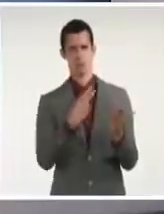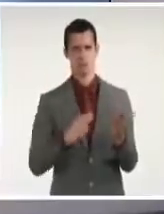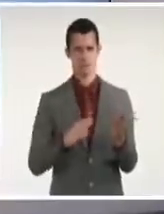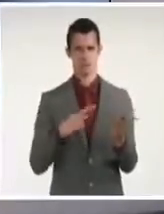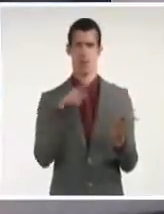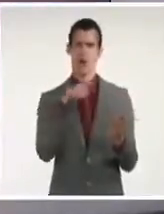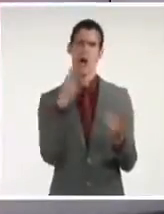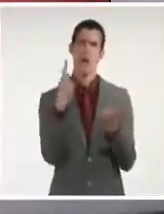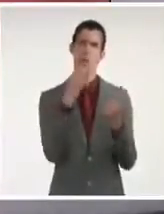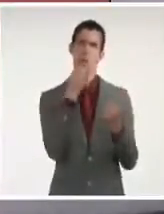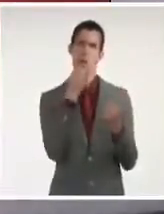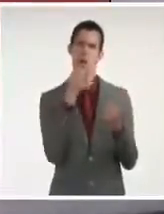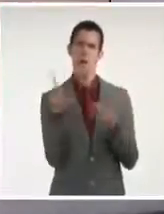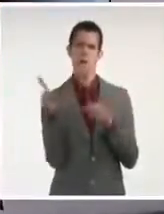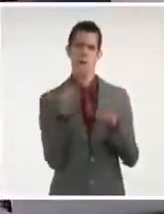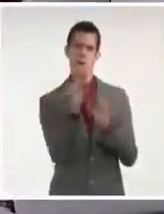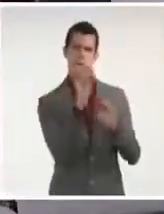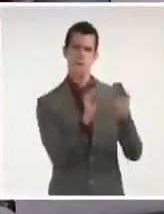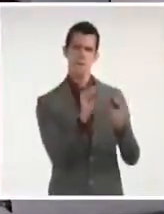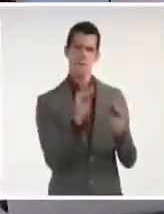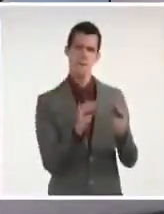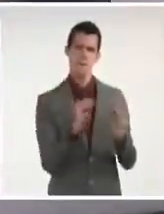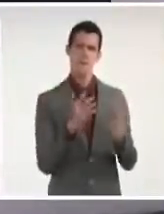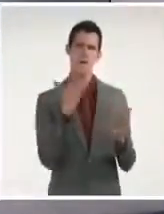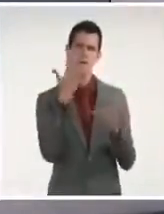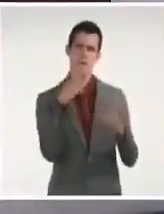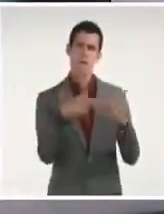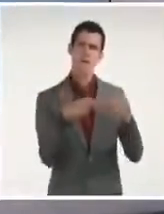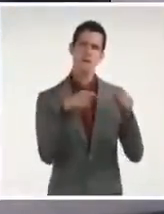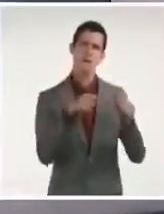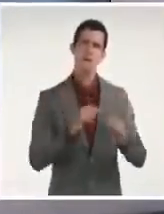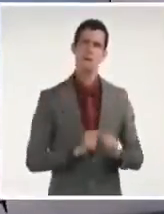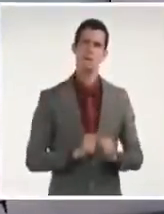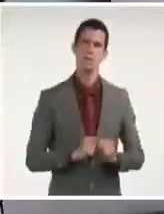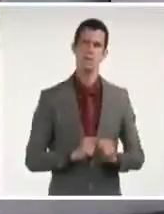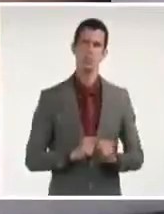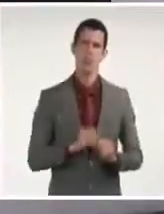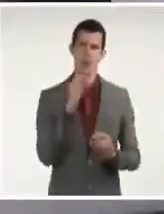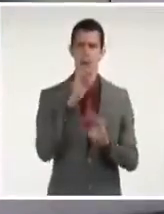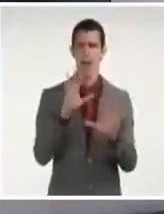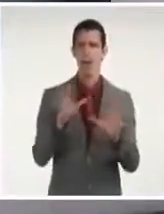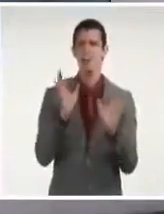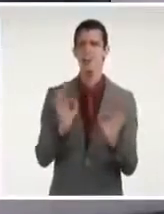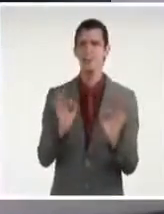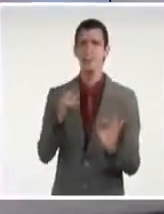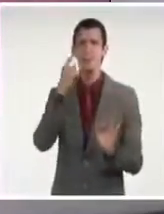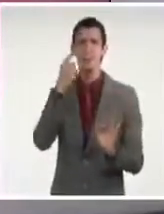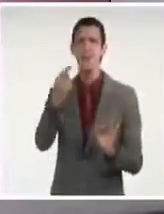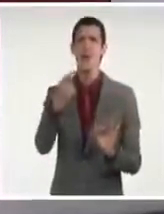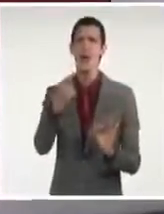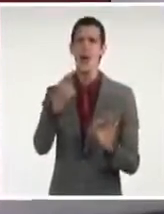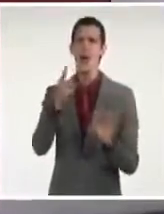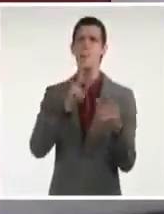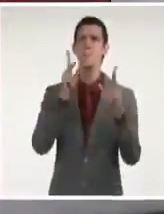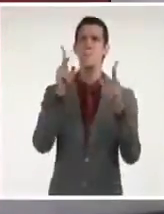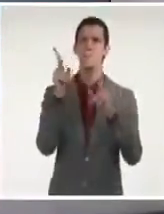sale. Siempre usted tendrá, como en todo en la vida, acceso a una parte de la información. Si yo tiro una